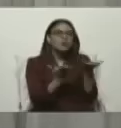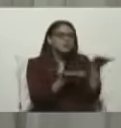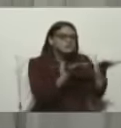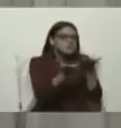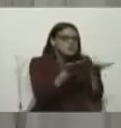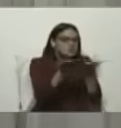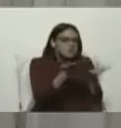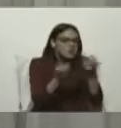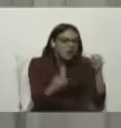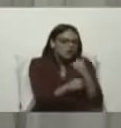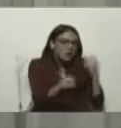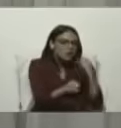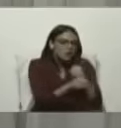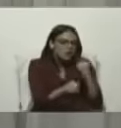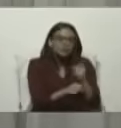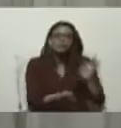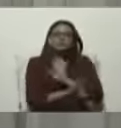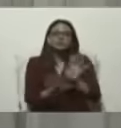poder compartir con su familia,